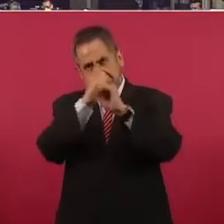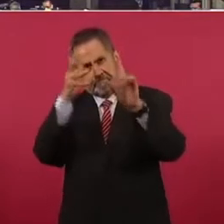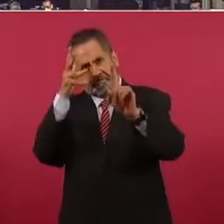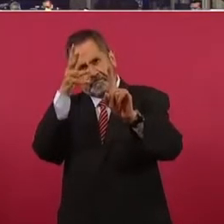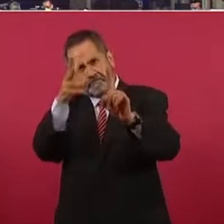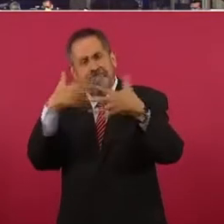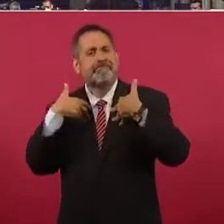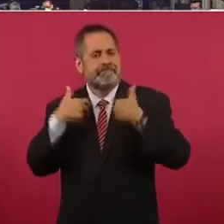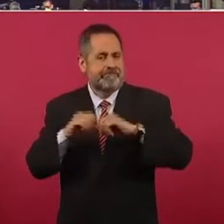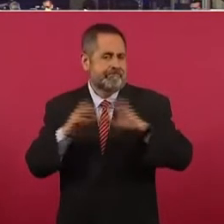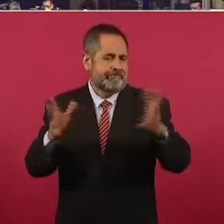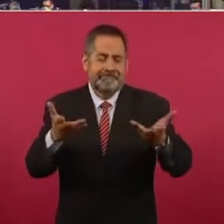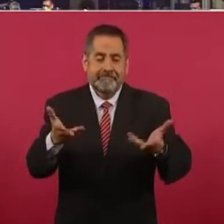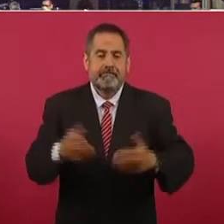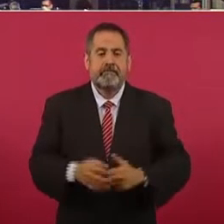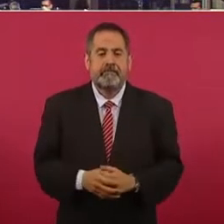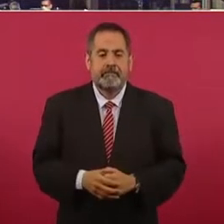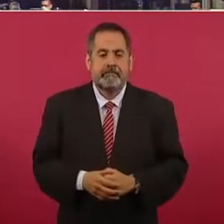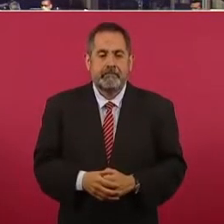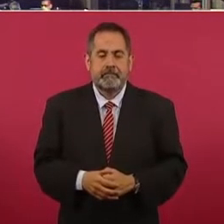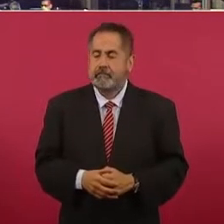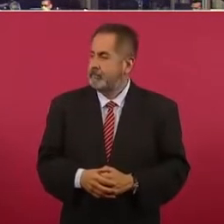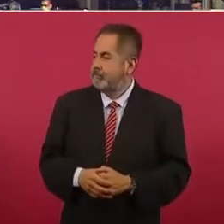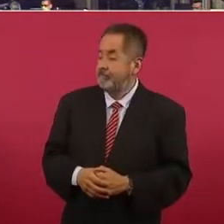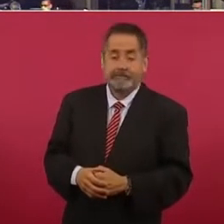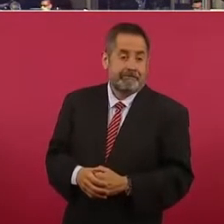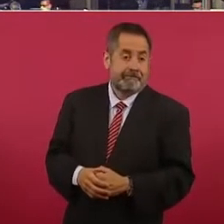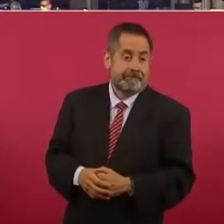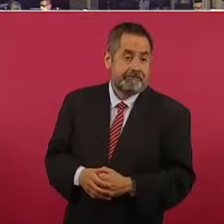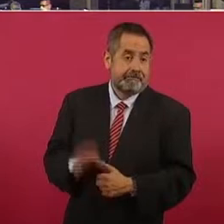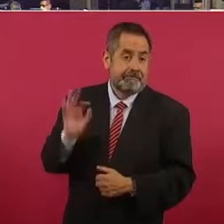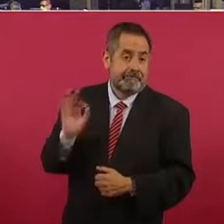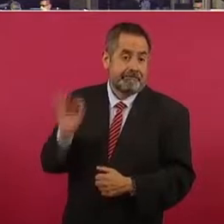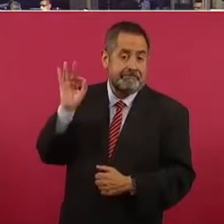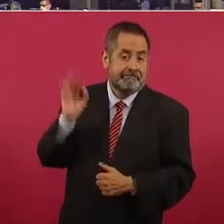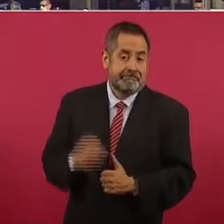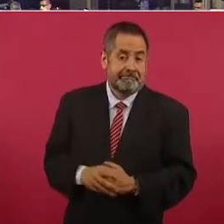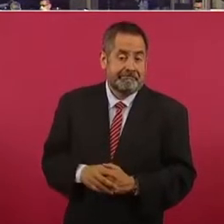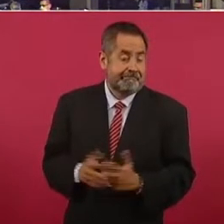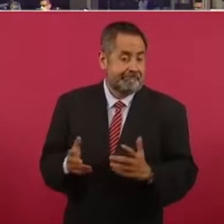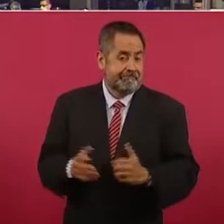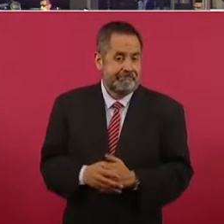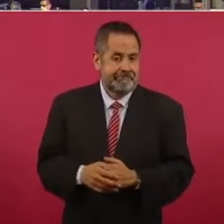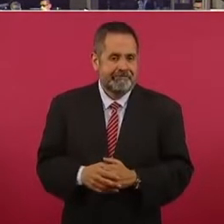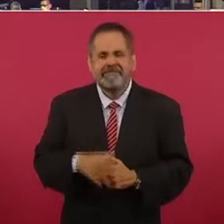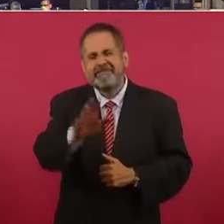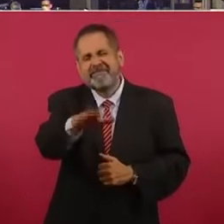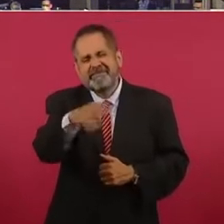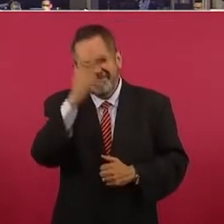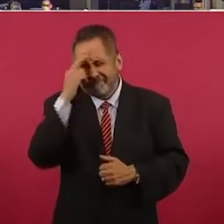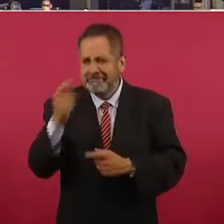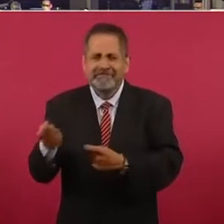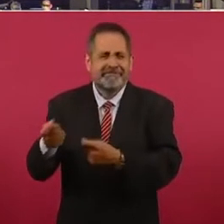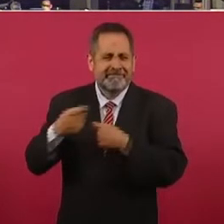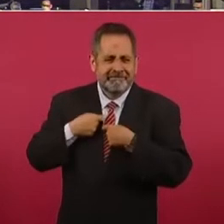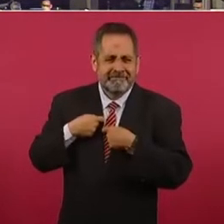Perfecto. Pon lo de que me entregaron los